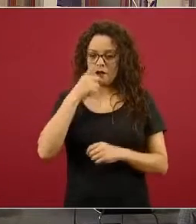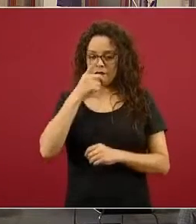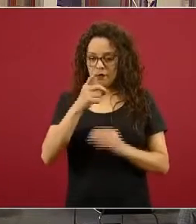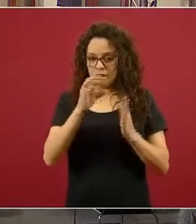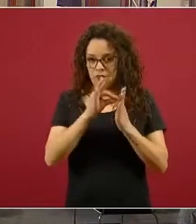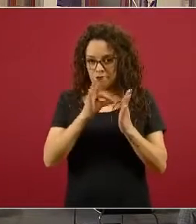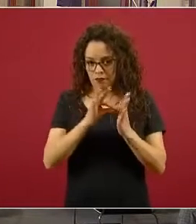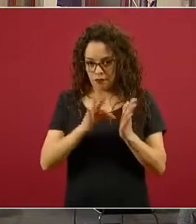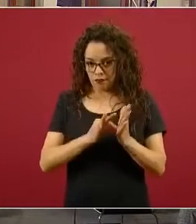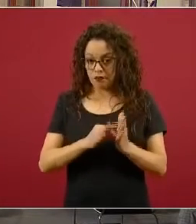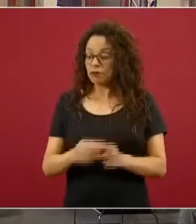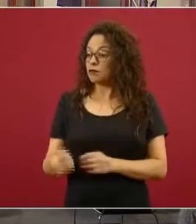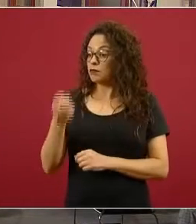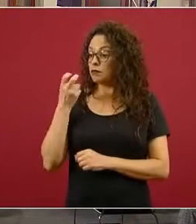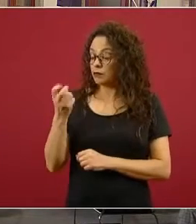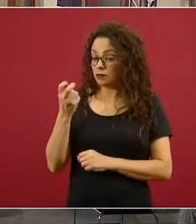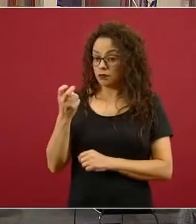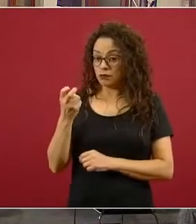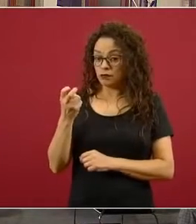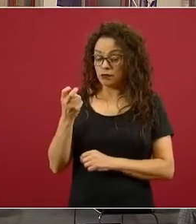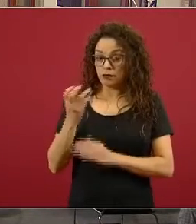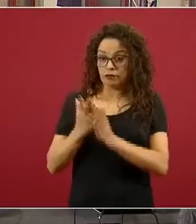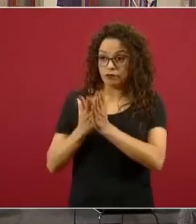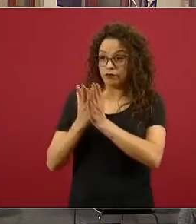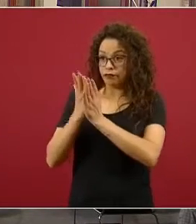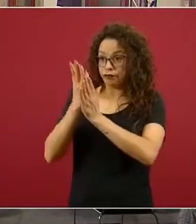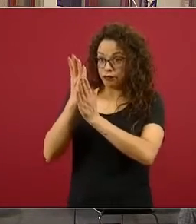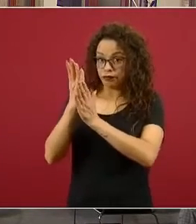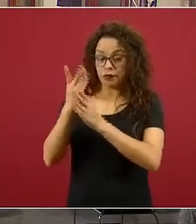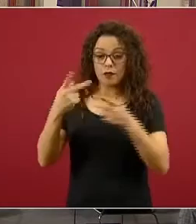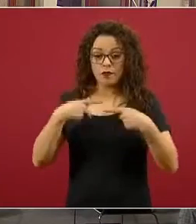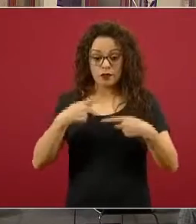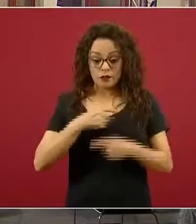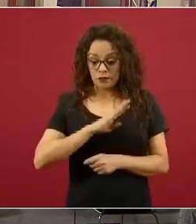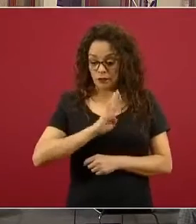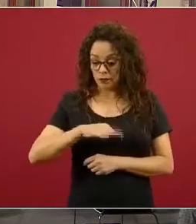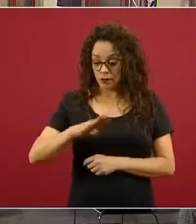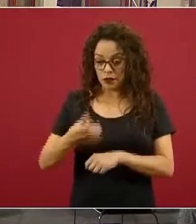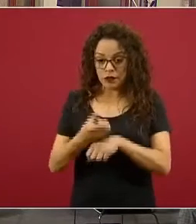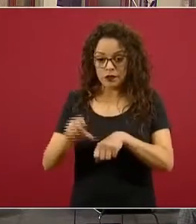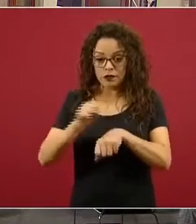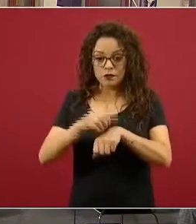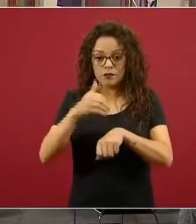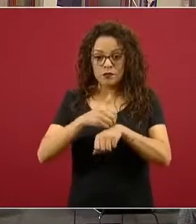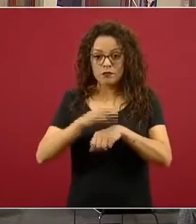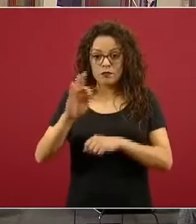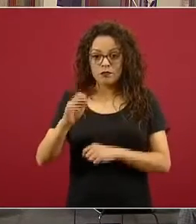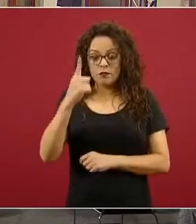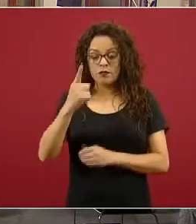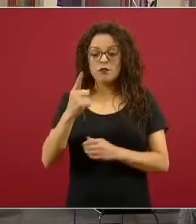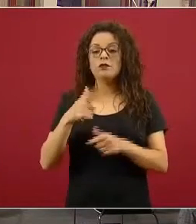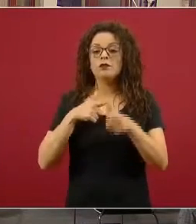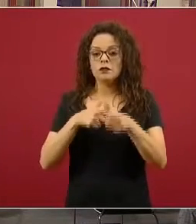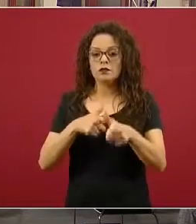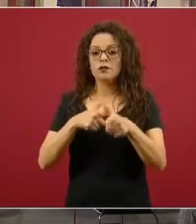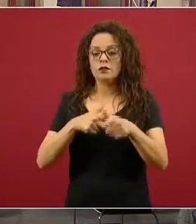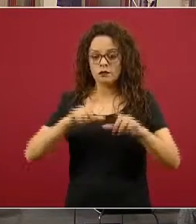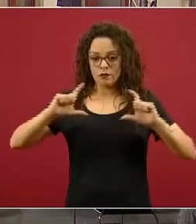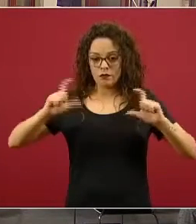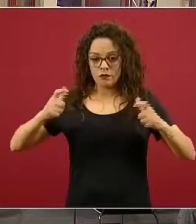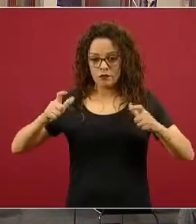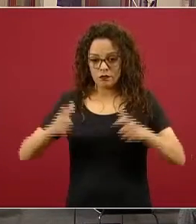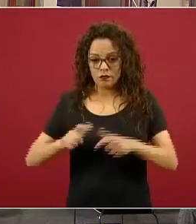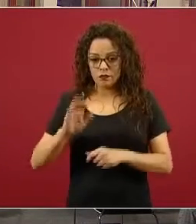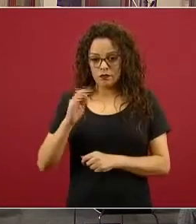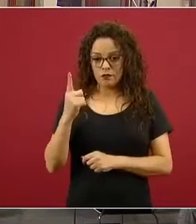de este incremento, las defunciones hasta la semana 41 siguen en descenso, con un 56% de descenso.